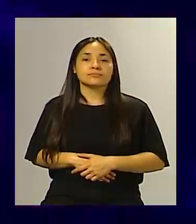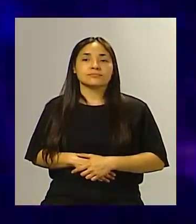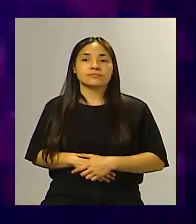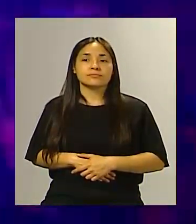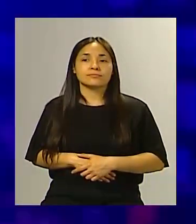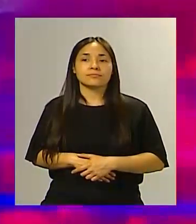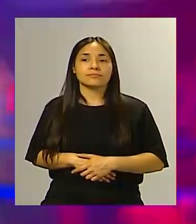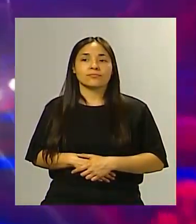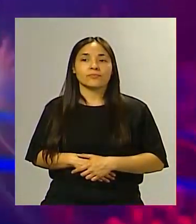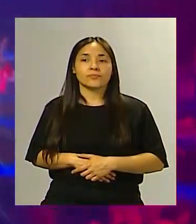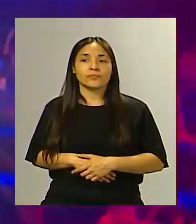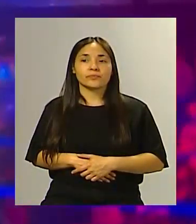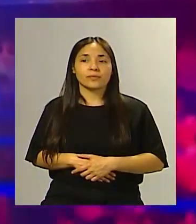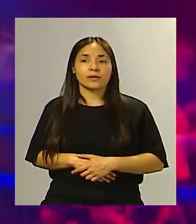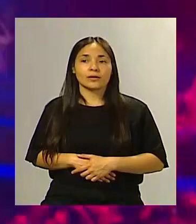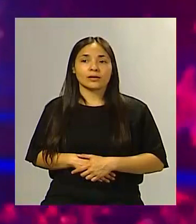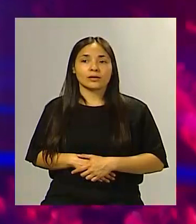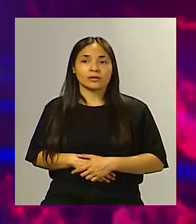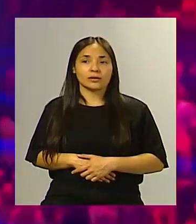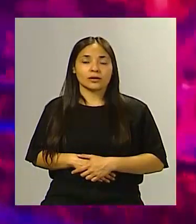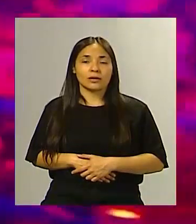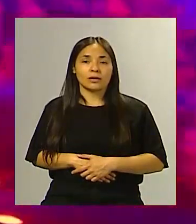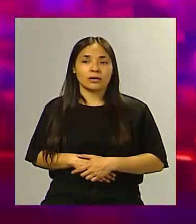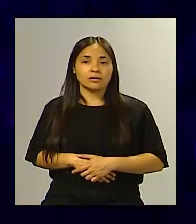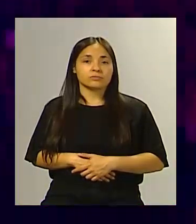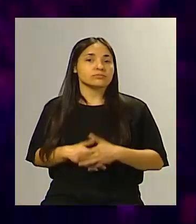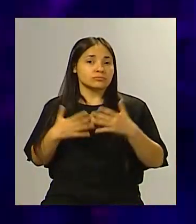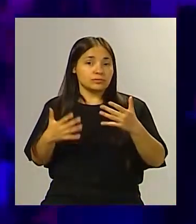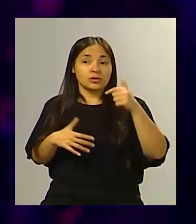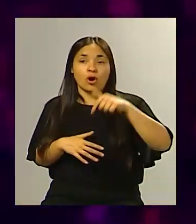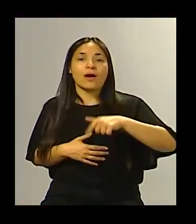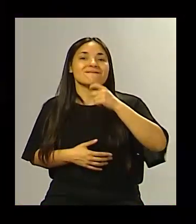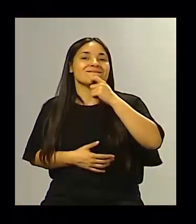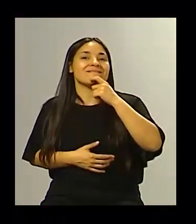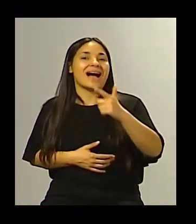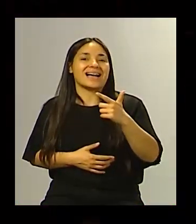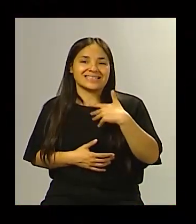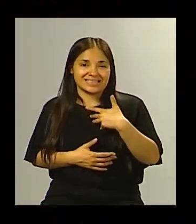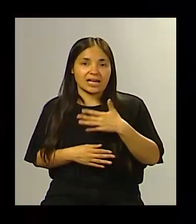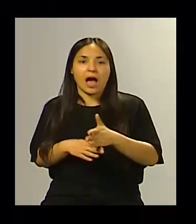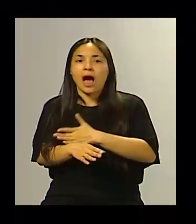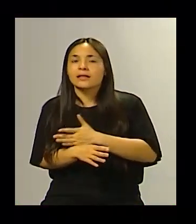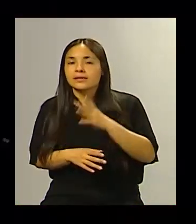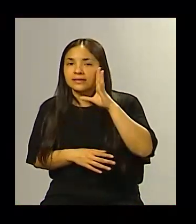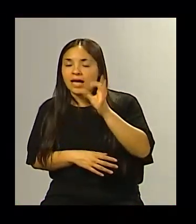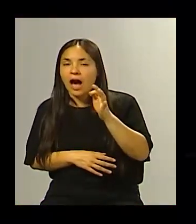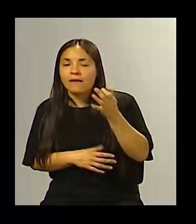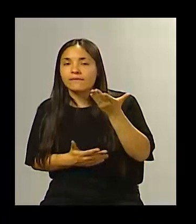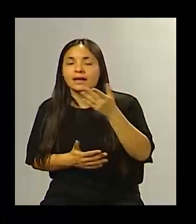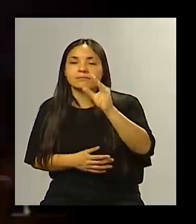Pero por el hecho de que es hoy más fácil prever cuánto van a salir las cosas en Brasil que en